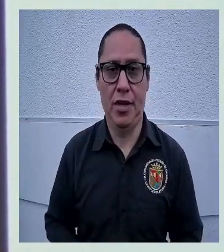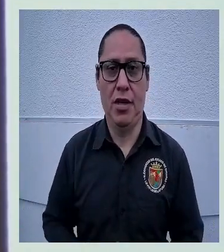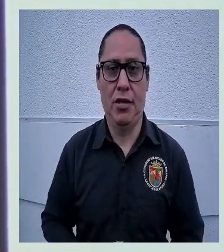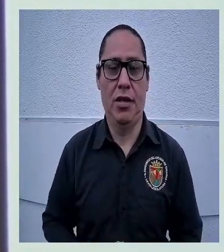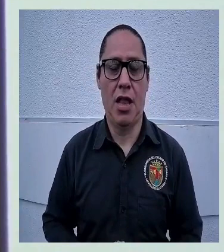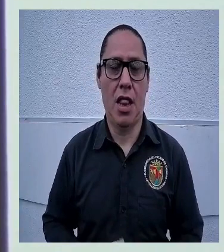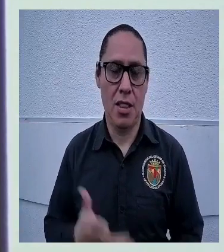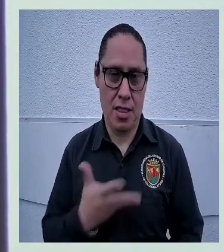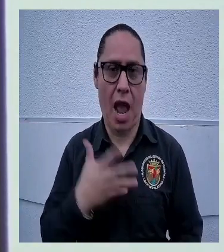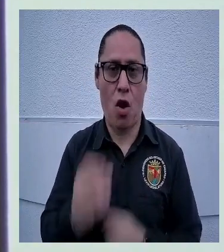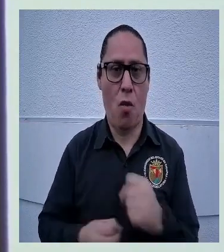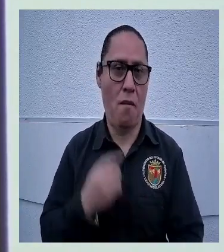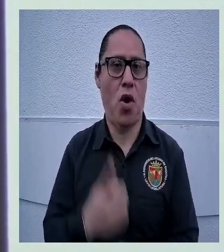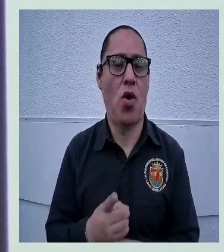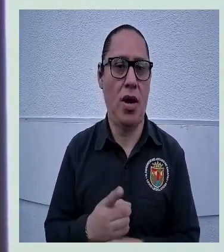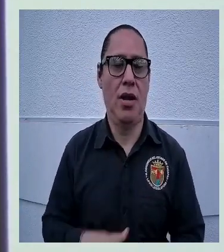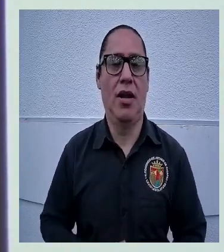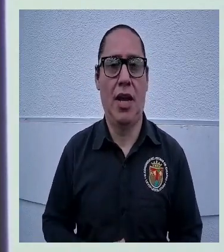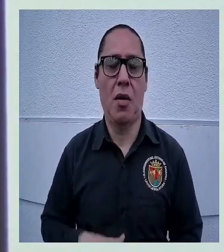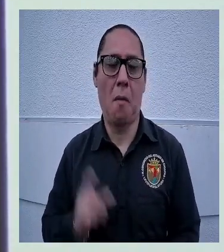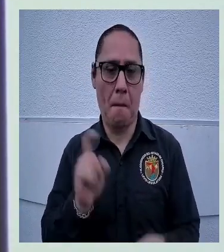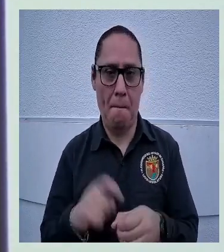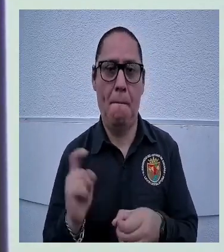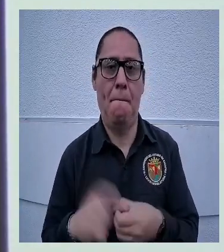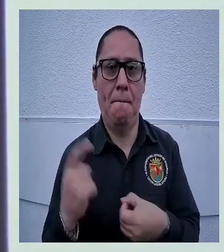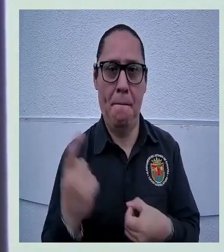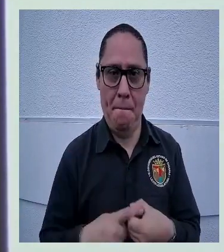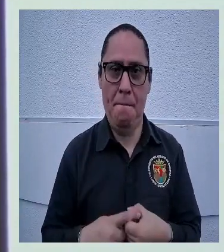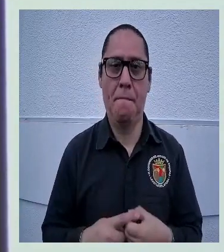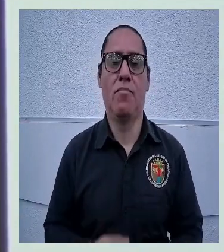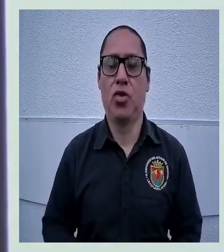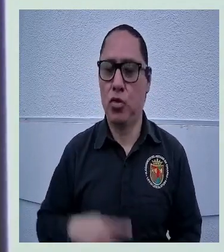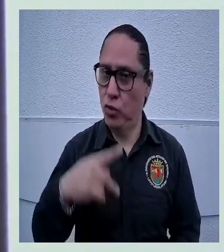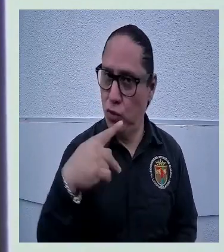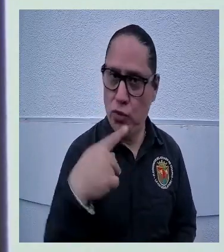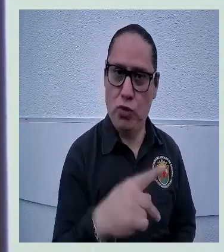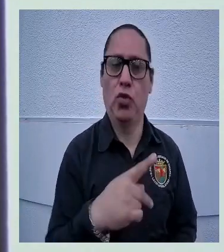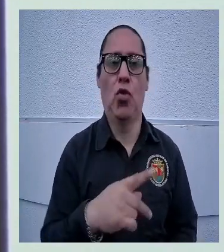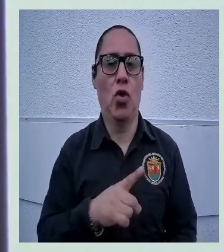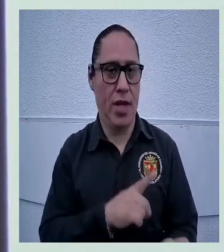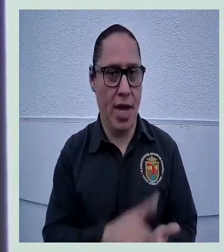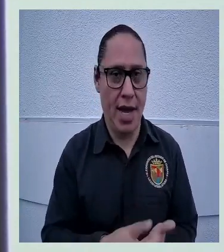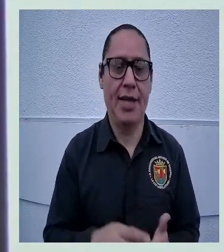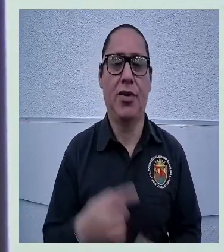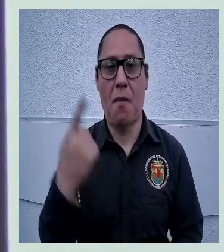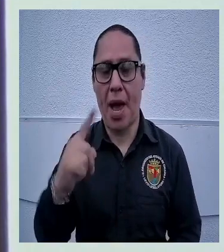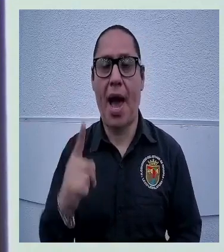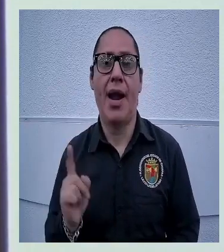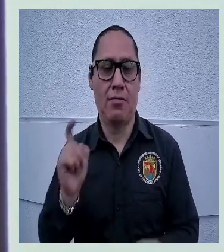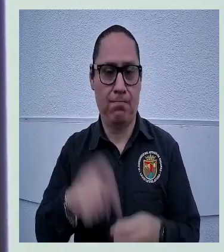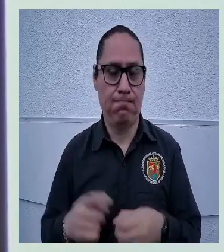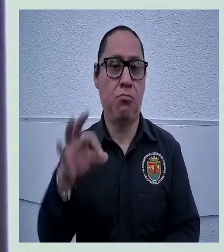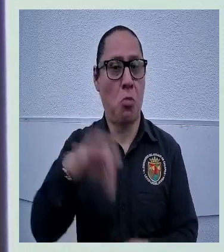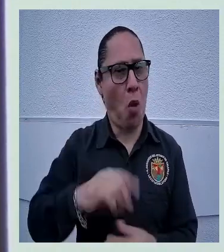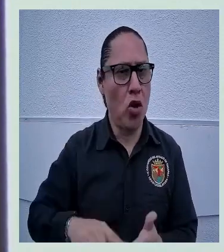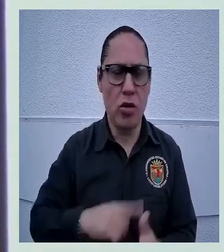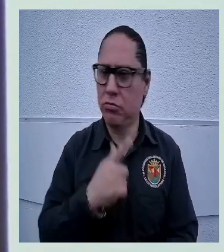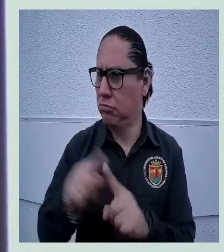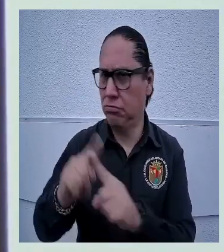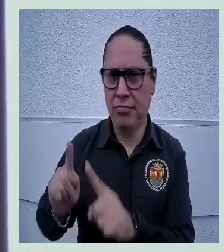oportunidad de contribuir y participar plenamente en sociedad es por eso